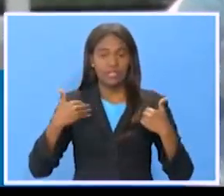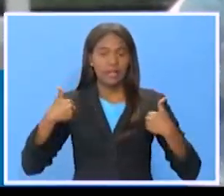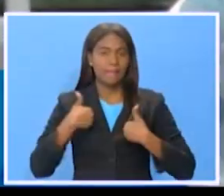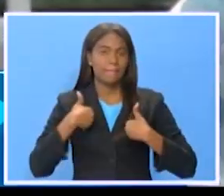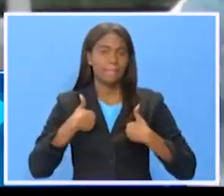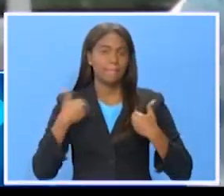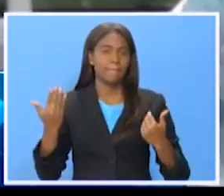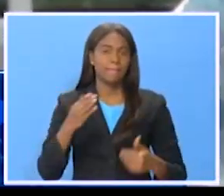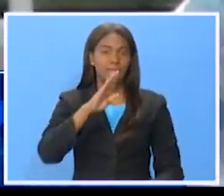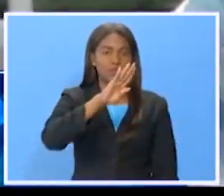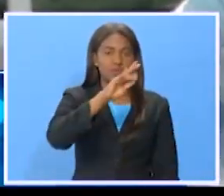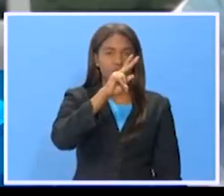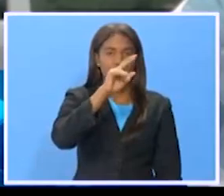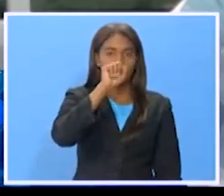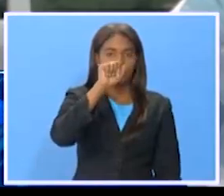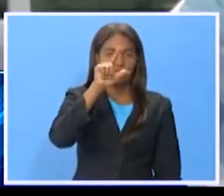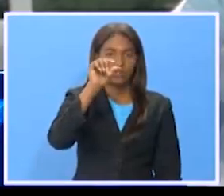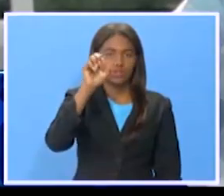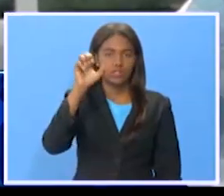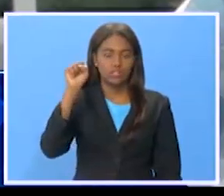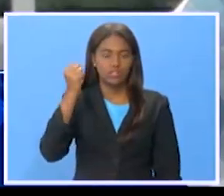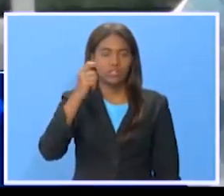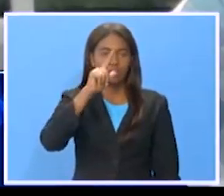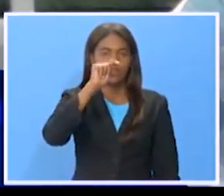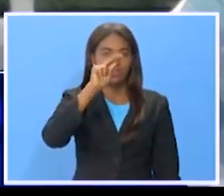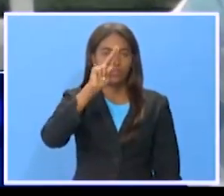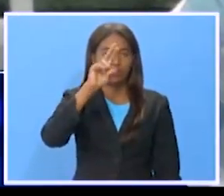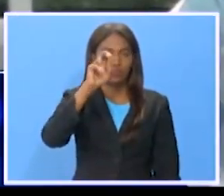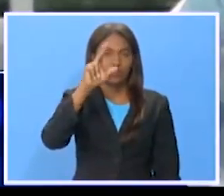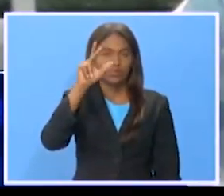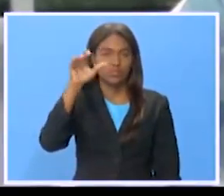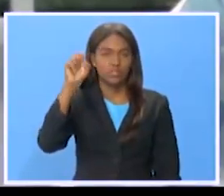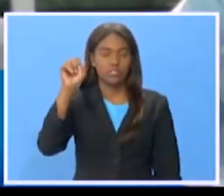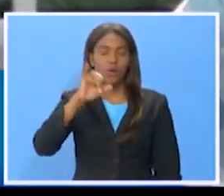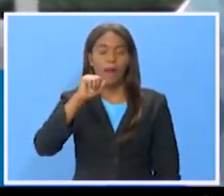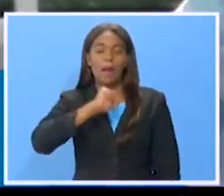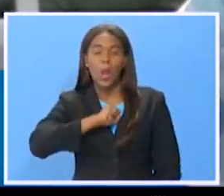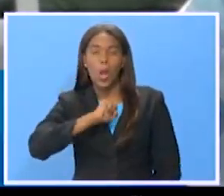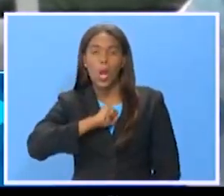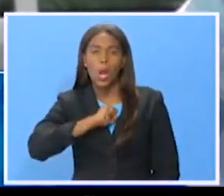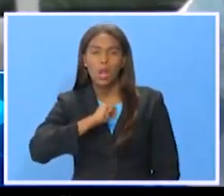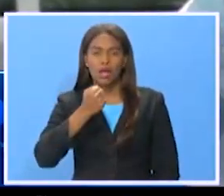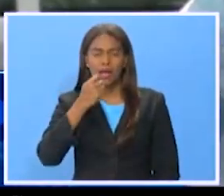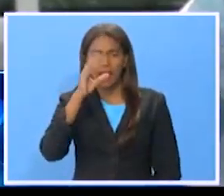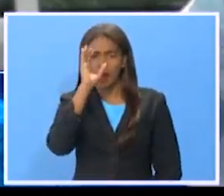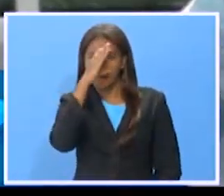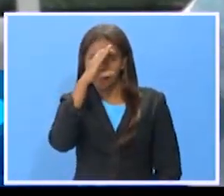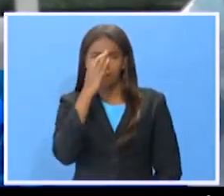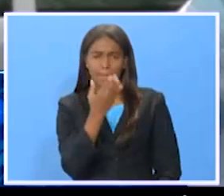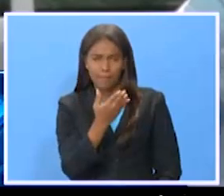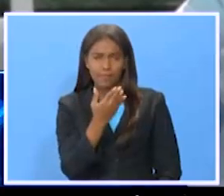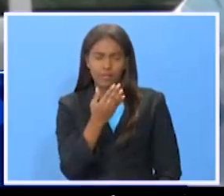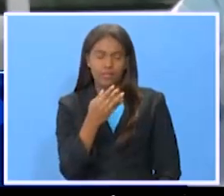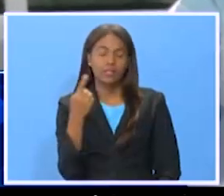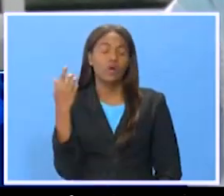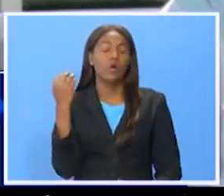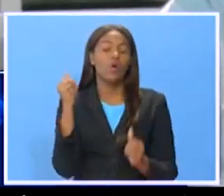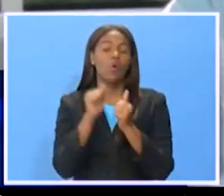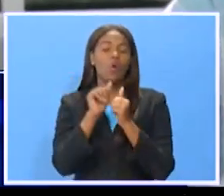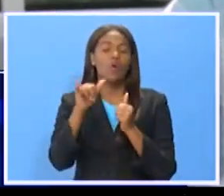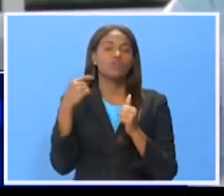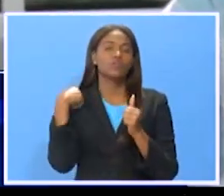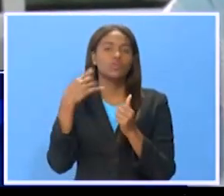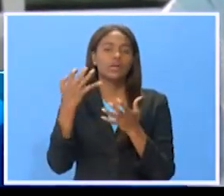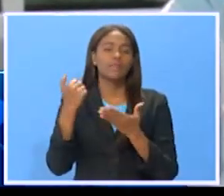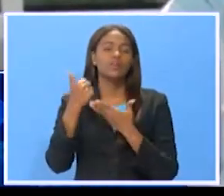la brucelosis, la tuberculosis y también la peste porcina africana. Con esto queremos abarcar, dar una